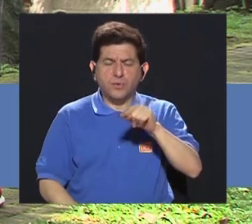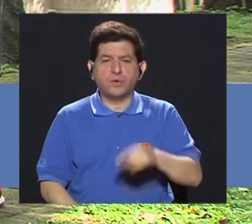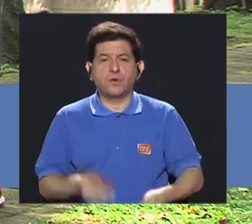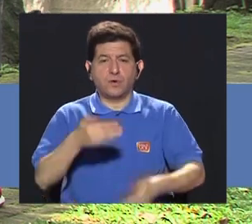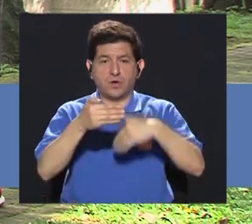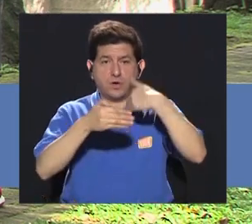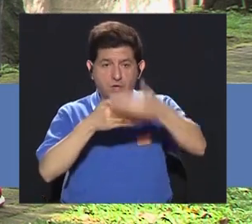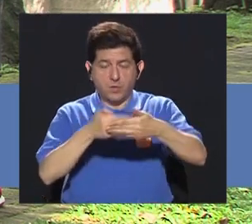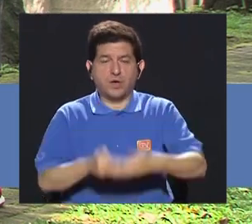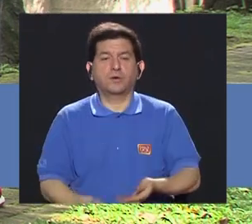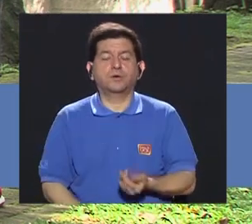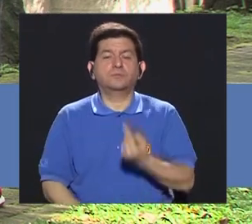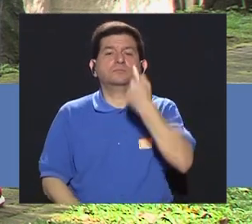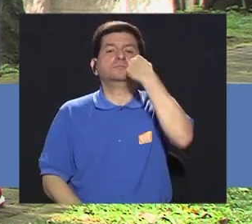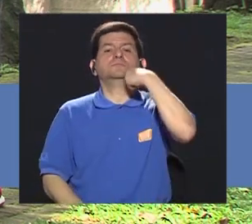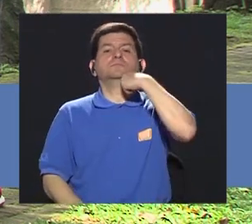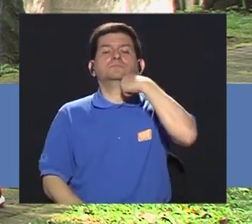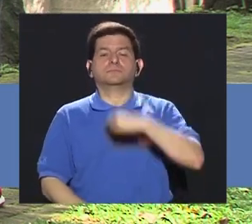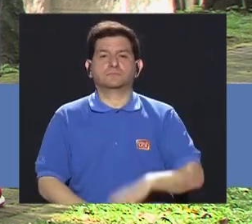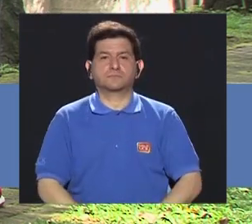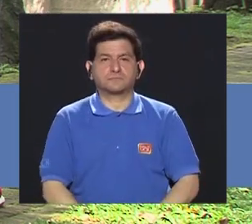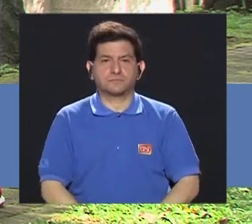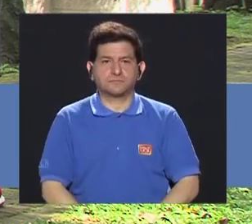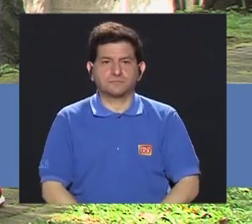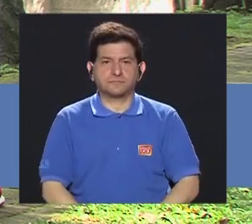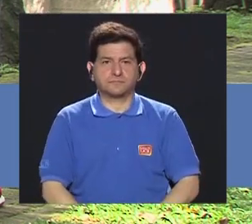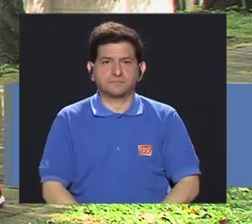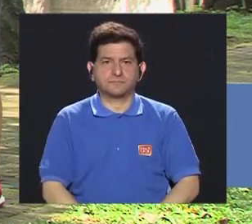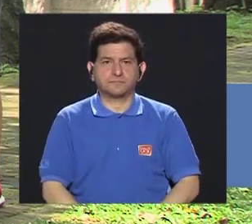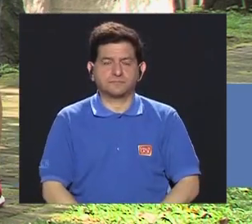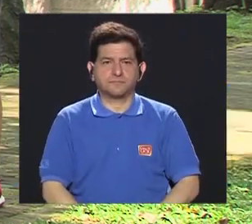bota el aire y aquí toma aire.